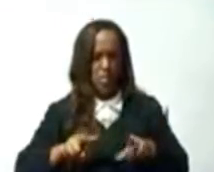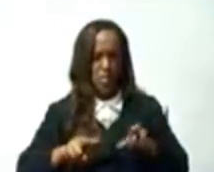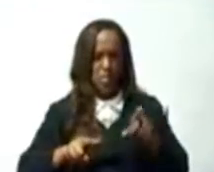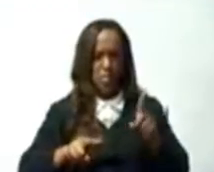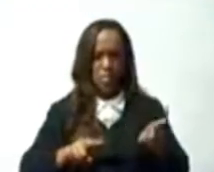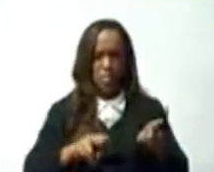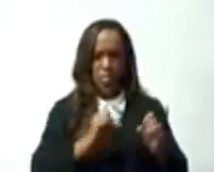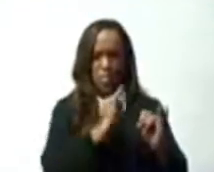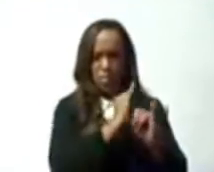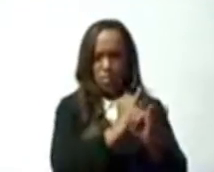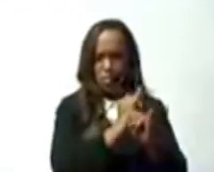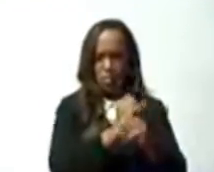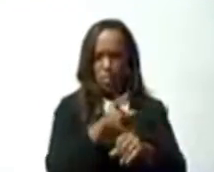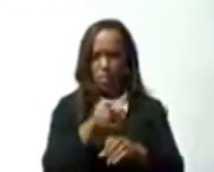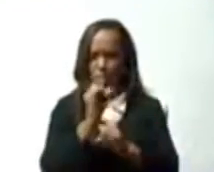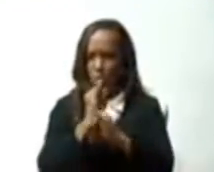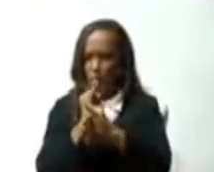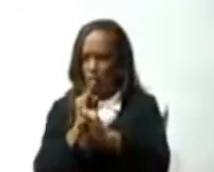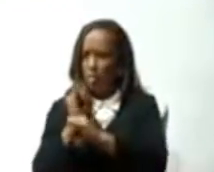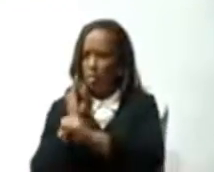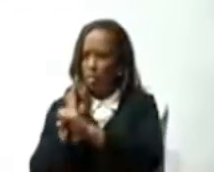que está en el artículo